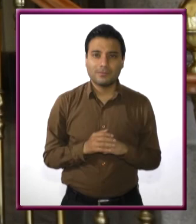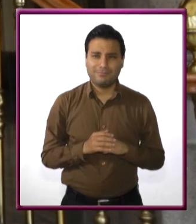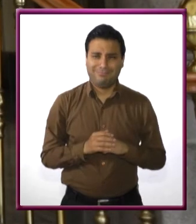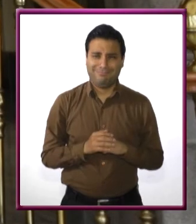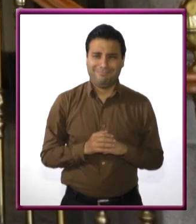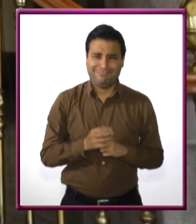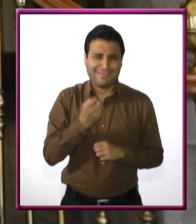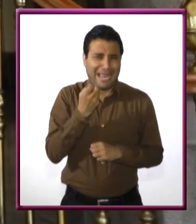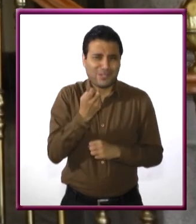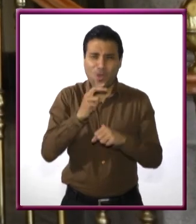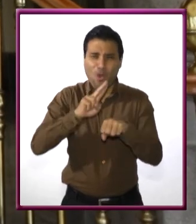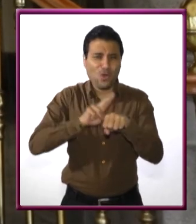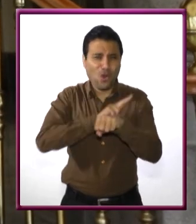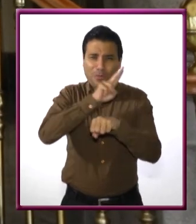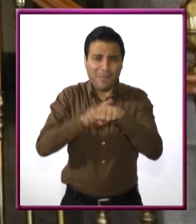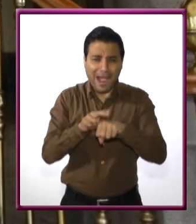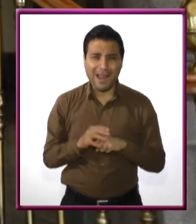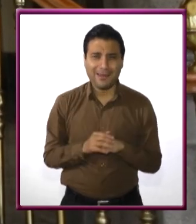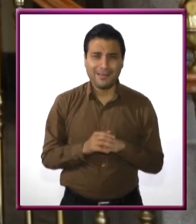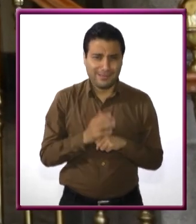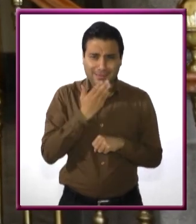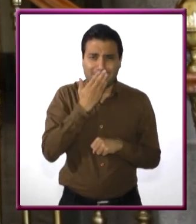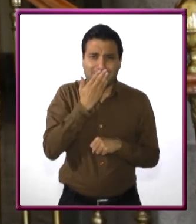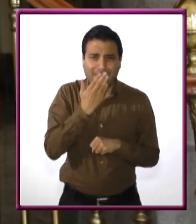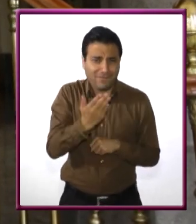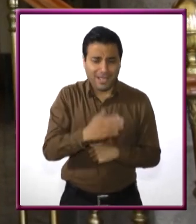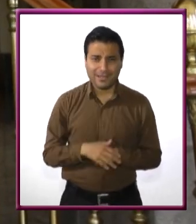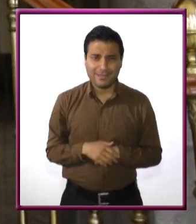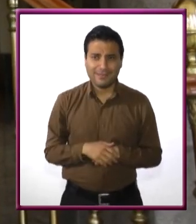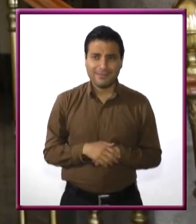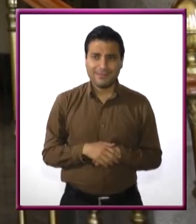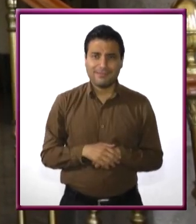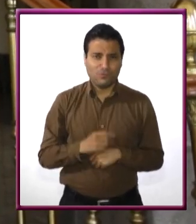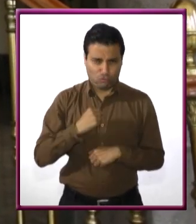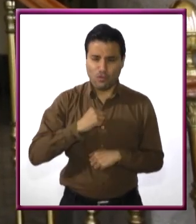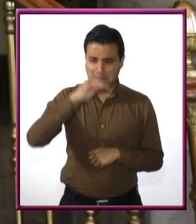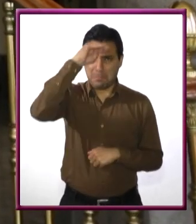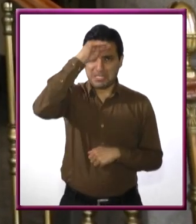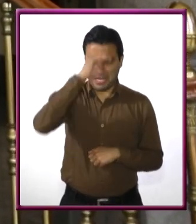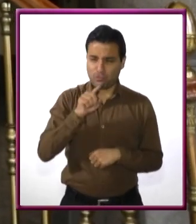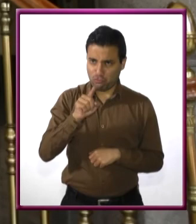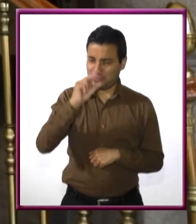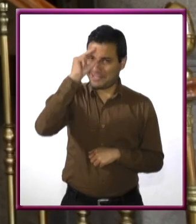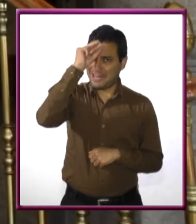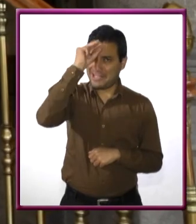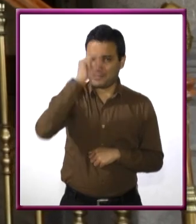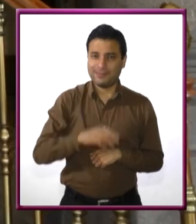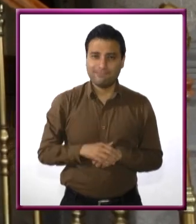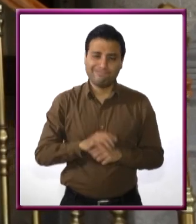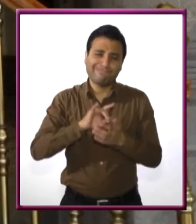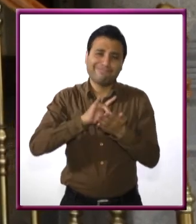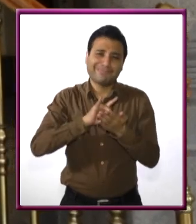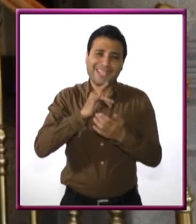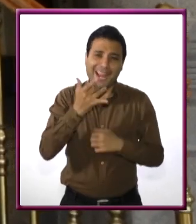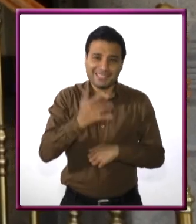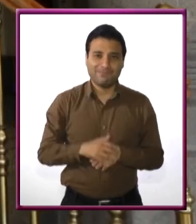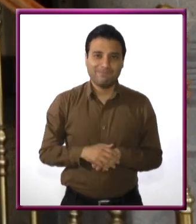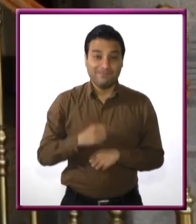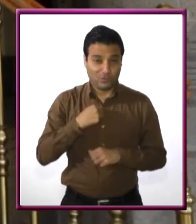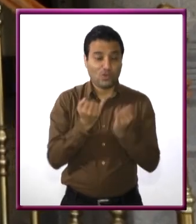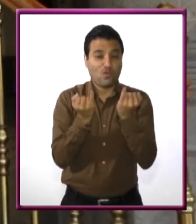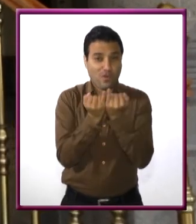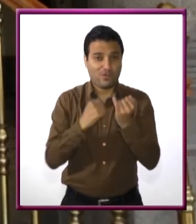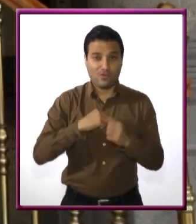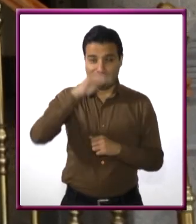Amiga, eso es bien normal. Yo no pienso nada malo de ti, de hecho, sigo pensando que eres bien inteligente. Ay, gracias.